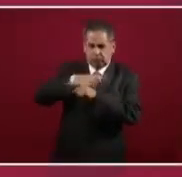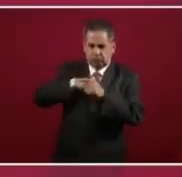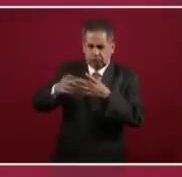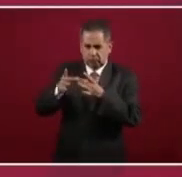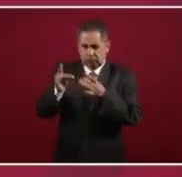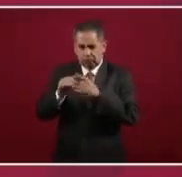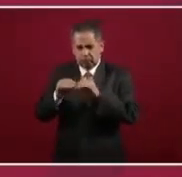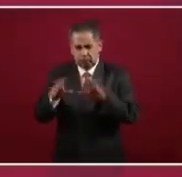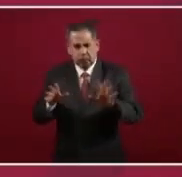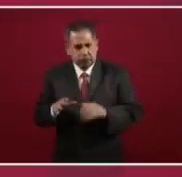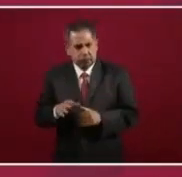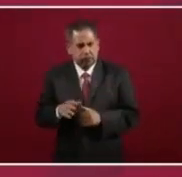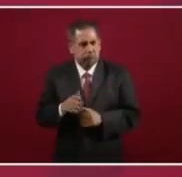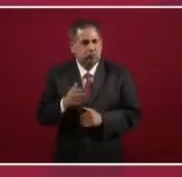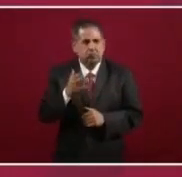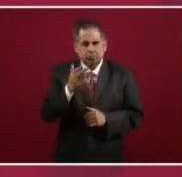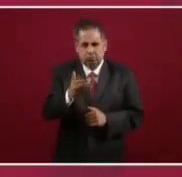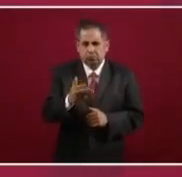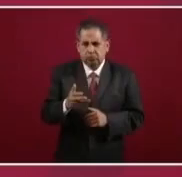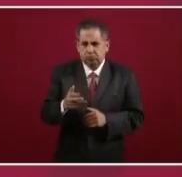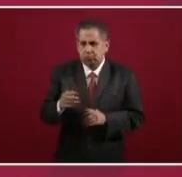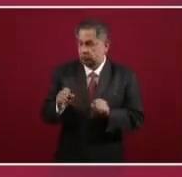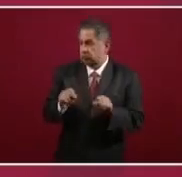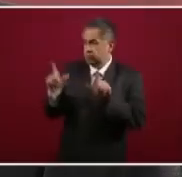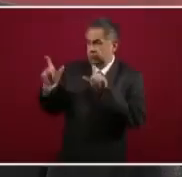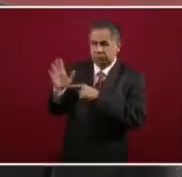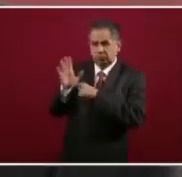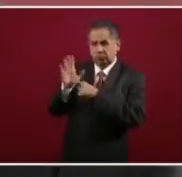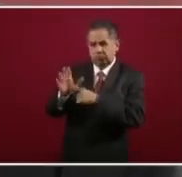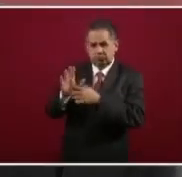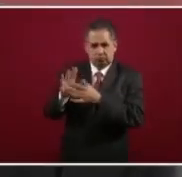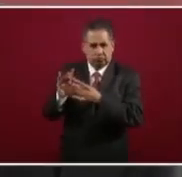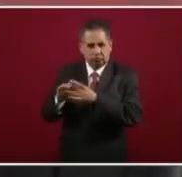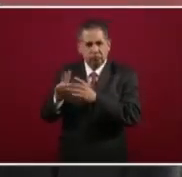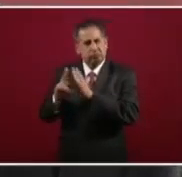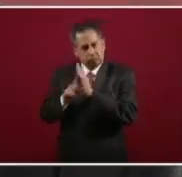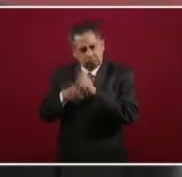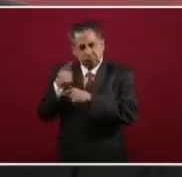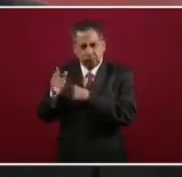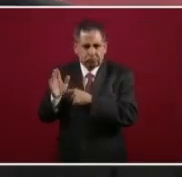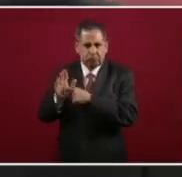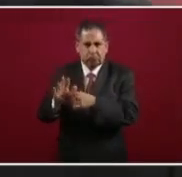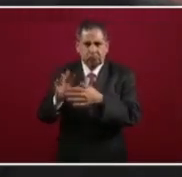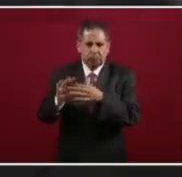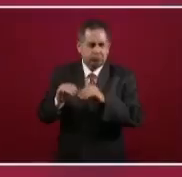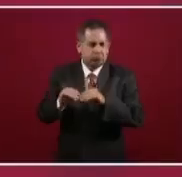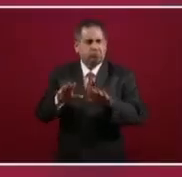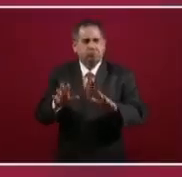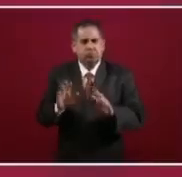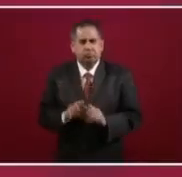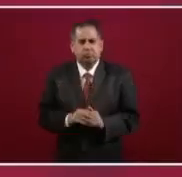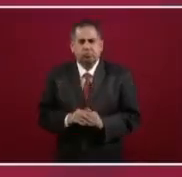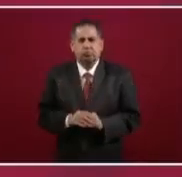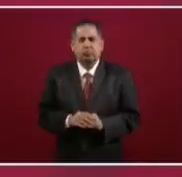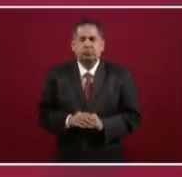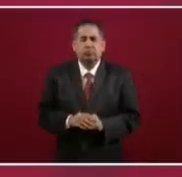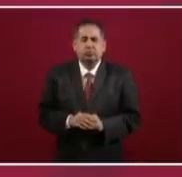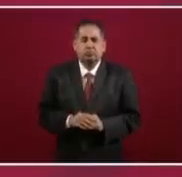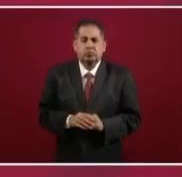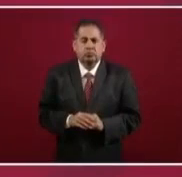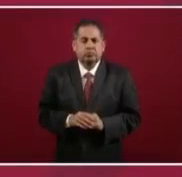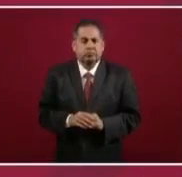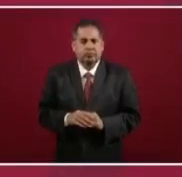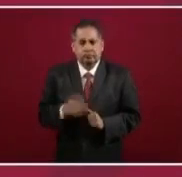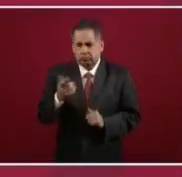ya está lo puedo este de volver a a repetir